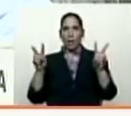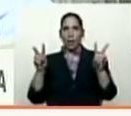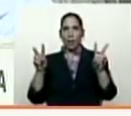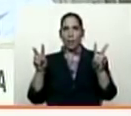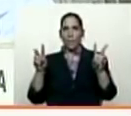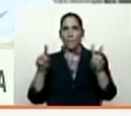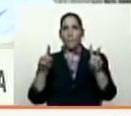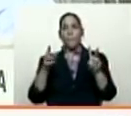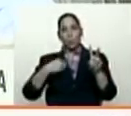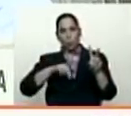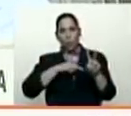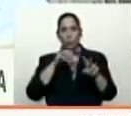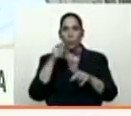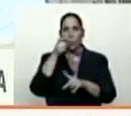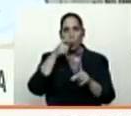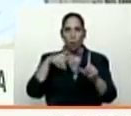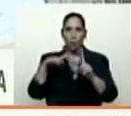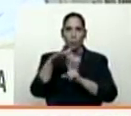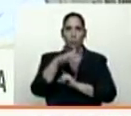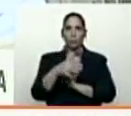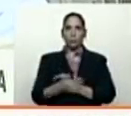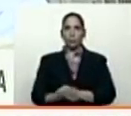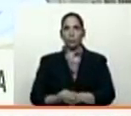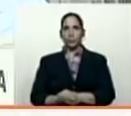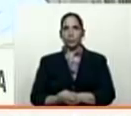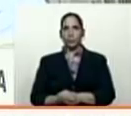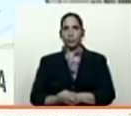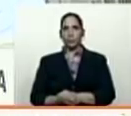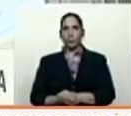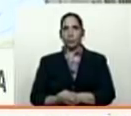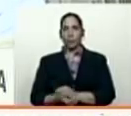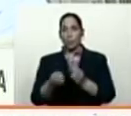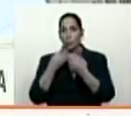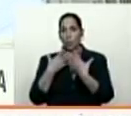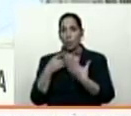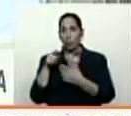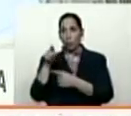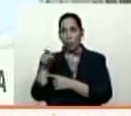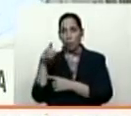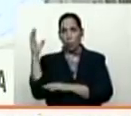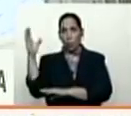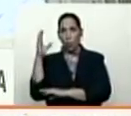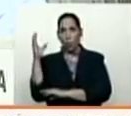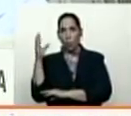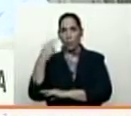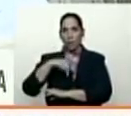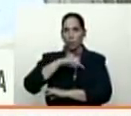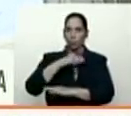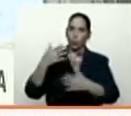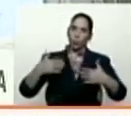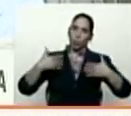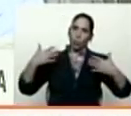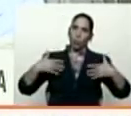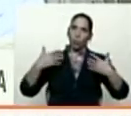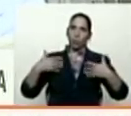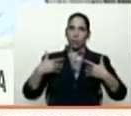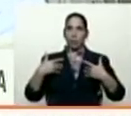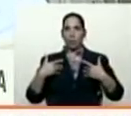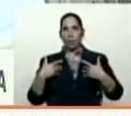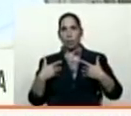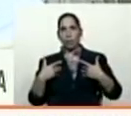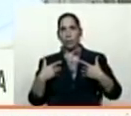pueblo. Solo porque lo que es bueno para ellos a nosotros nos contenta y lo que es